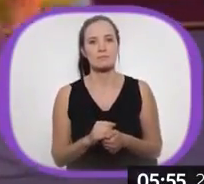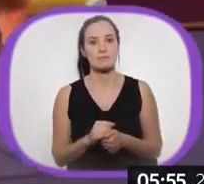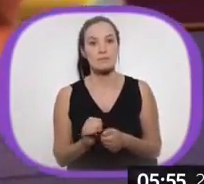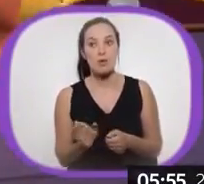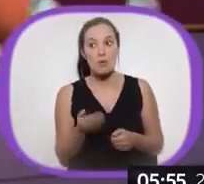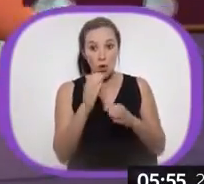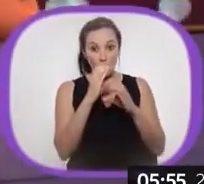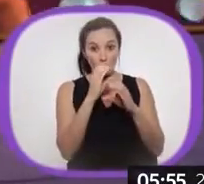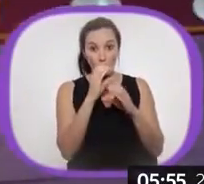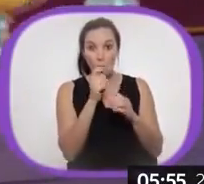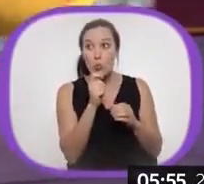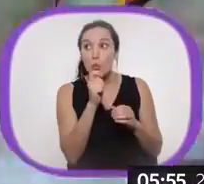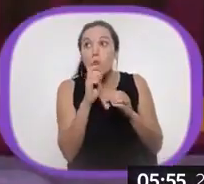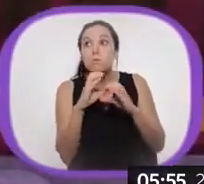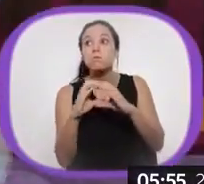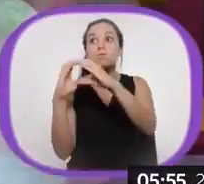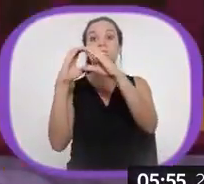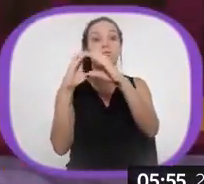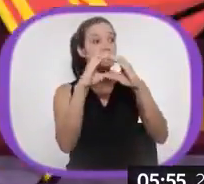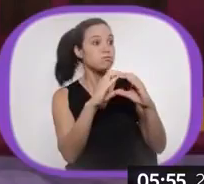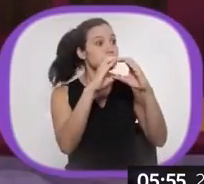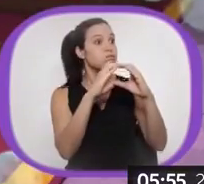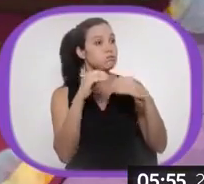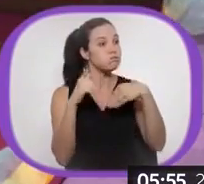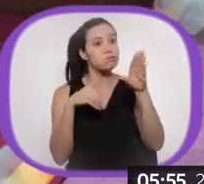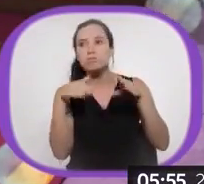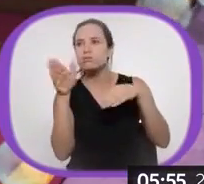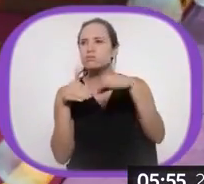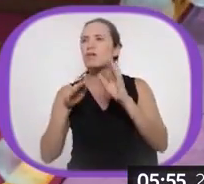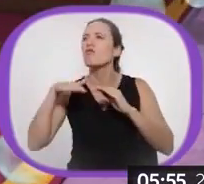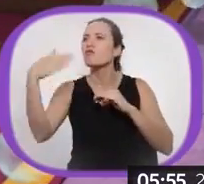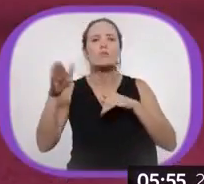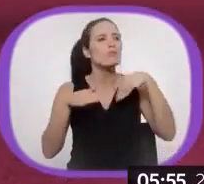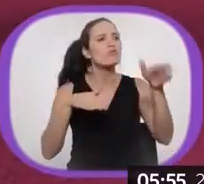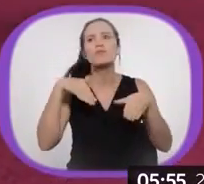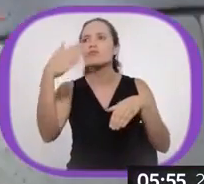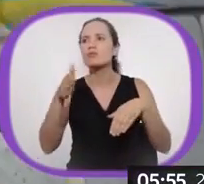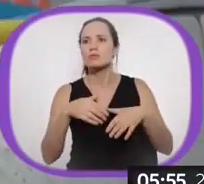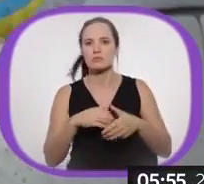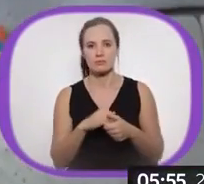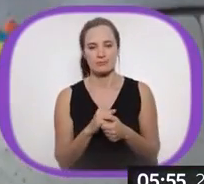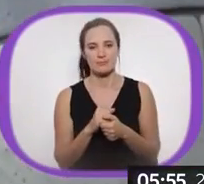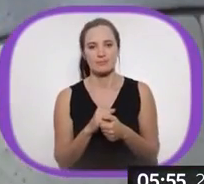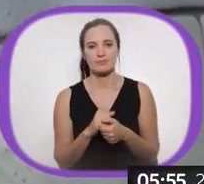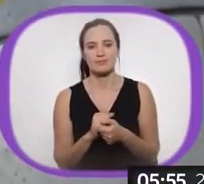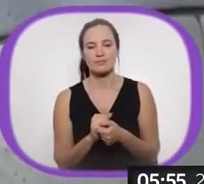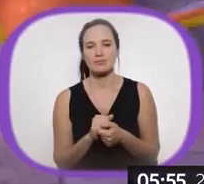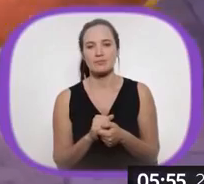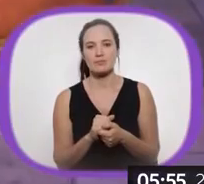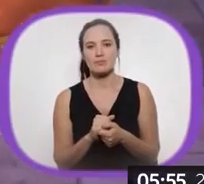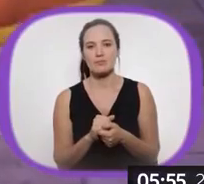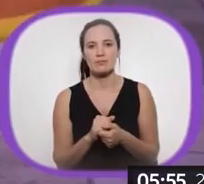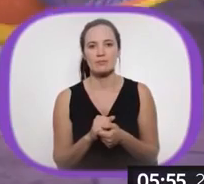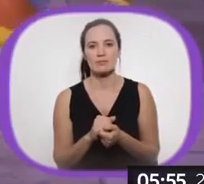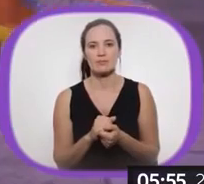¡Saquemos estas burbujas fuera de aquí! ¡Ja, ja! ¡Fuera de aquí, burbujas! ¡Vaya, burbujas! ¡Las tengo!